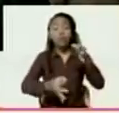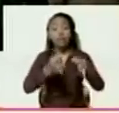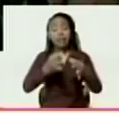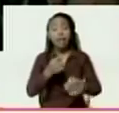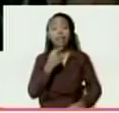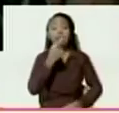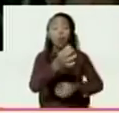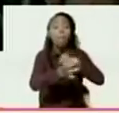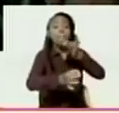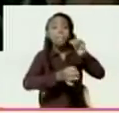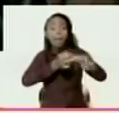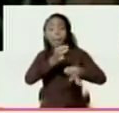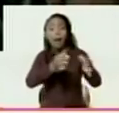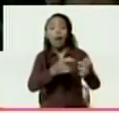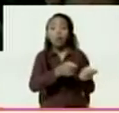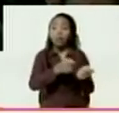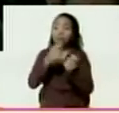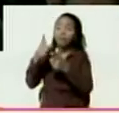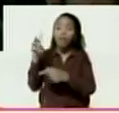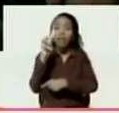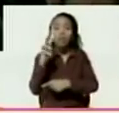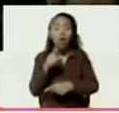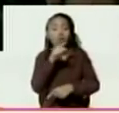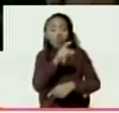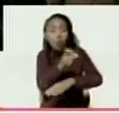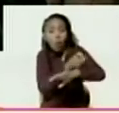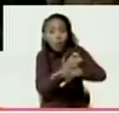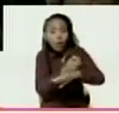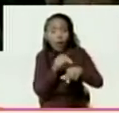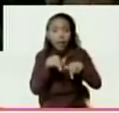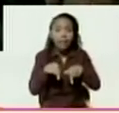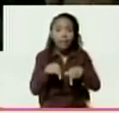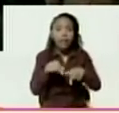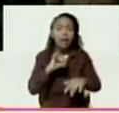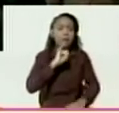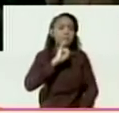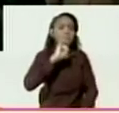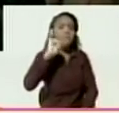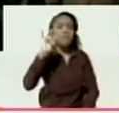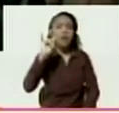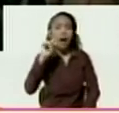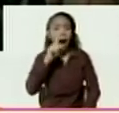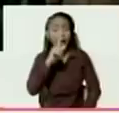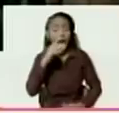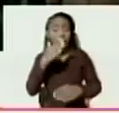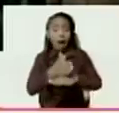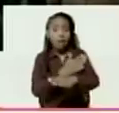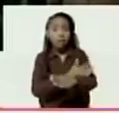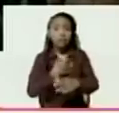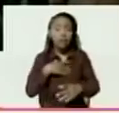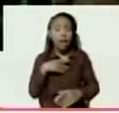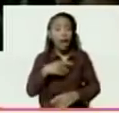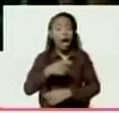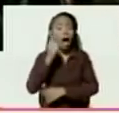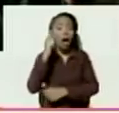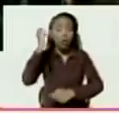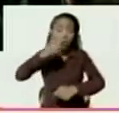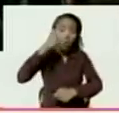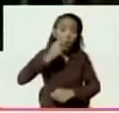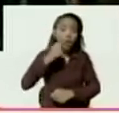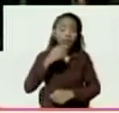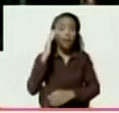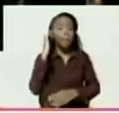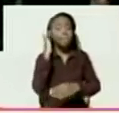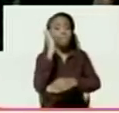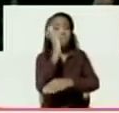dicho que esto ha sido lo que ha llevado a Venezuela y a su gobierno, en este caso, a introducir esta demanda ante la Corte Penal Internacional de La Haya contra el gobierno de los